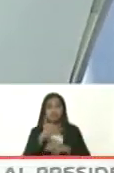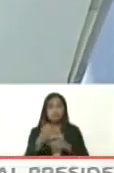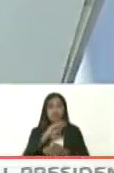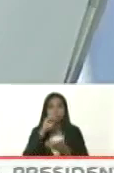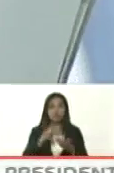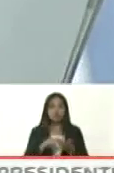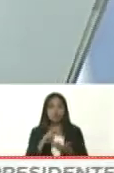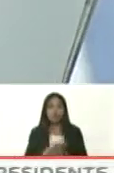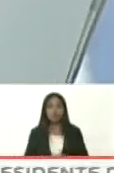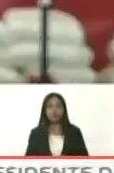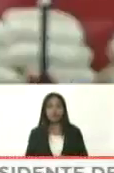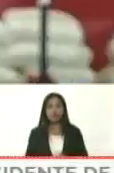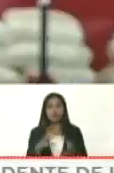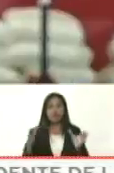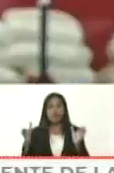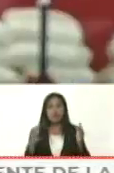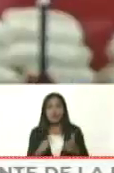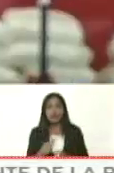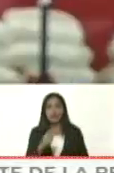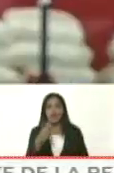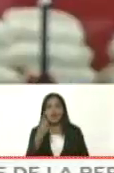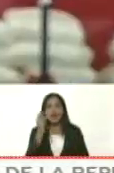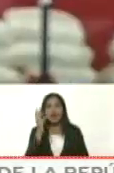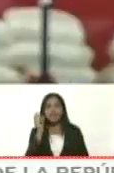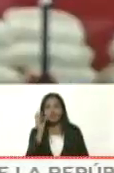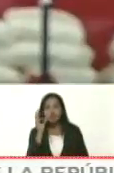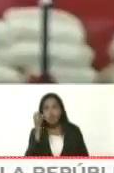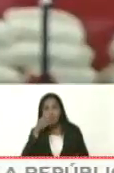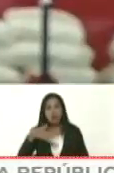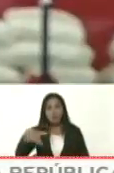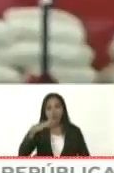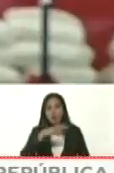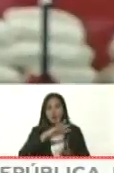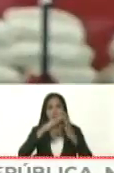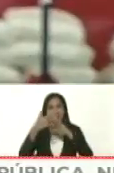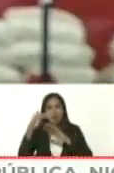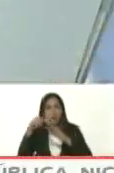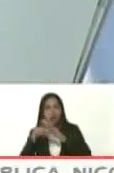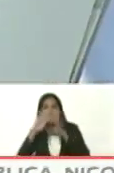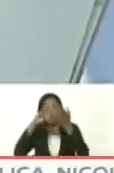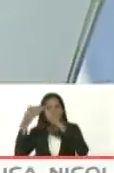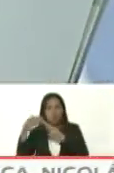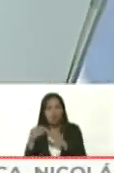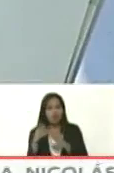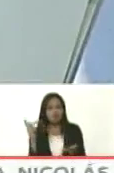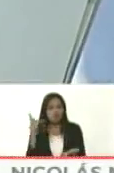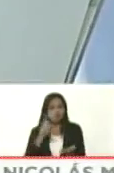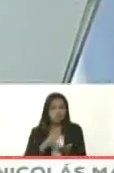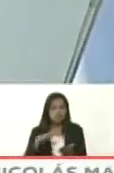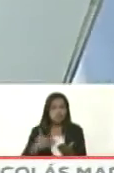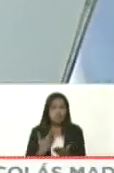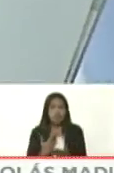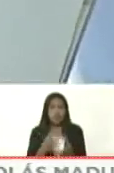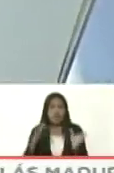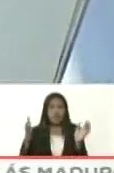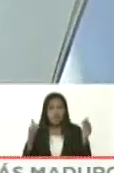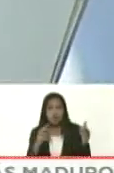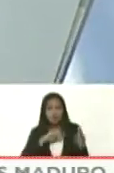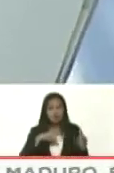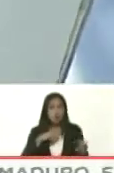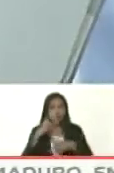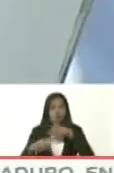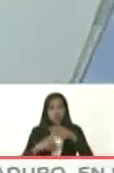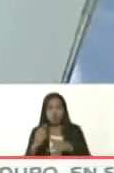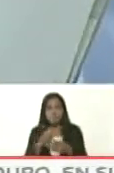Nacional de tanque azul para el pueblo, para los barrios, para las comunas. ¿Cuántos tanques podemos producir?